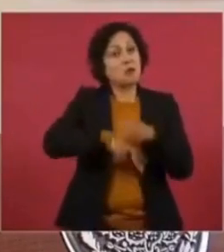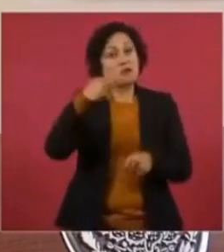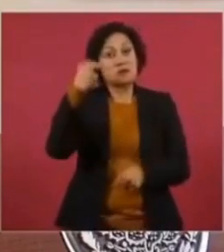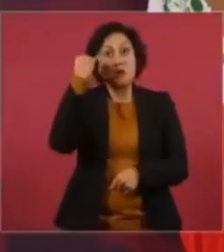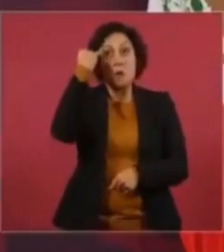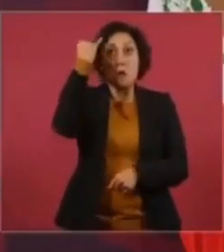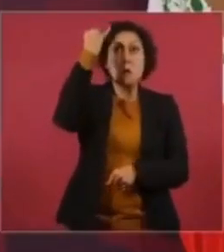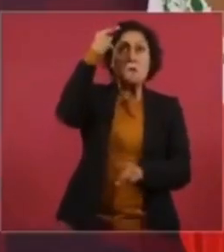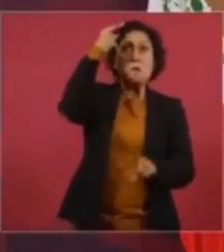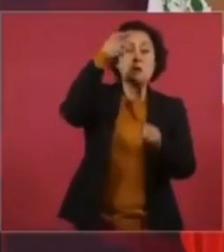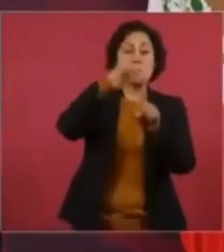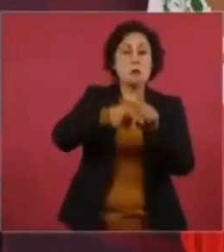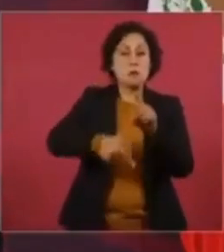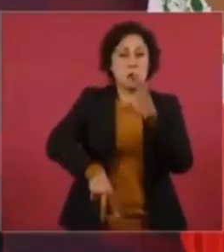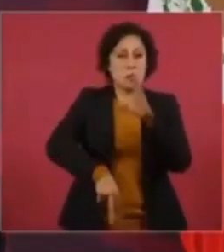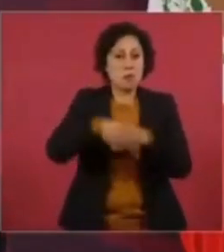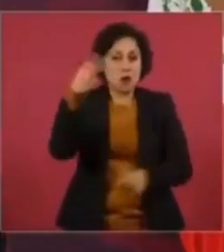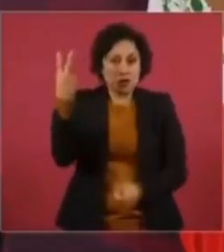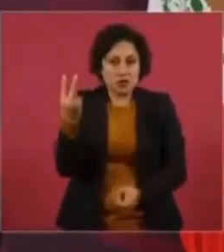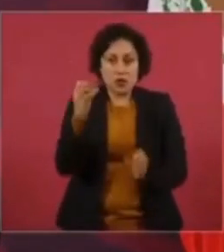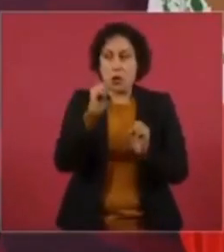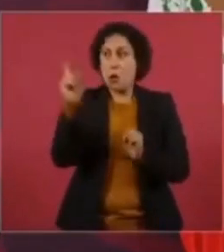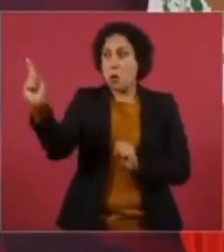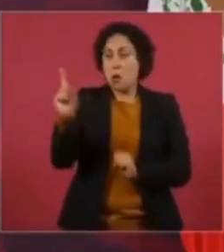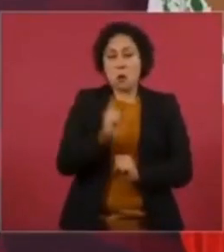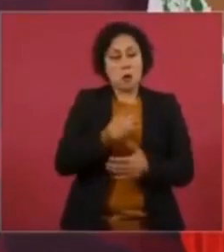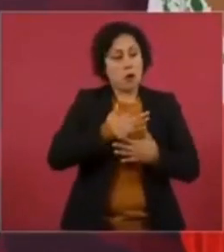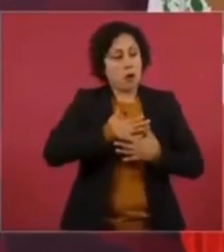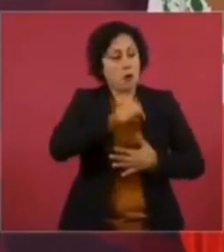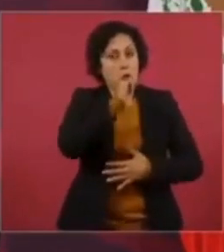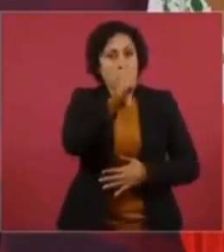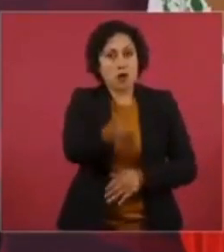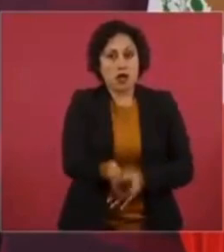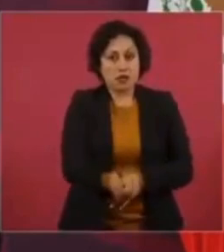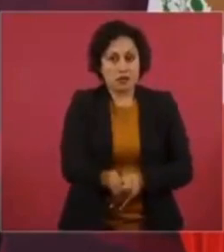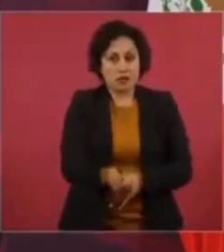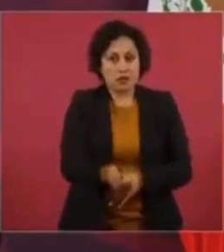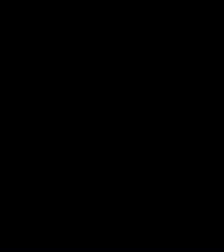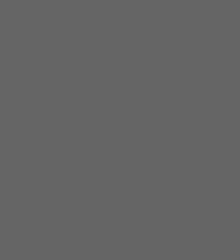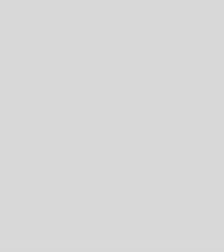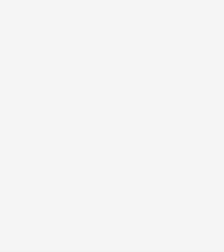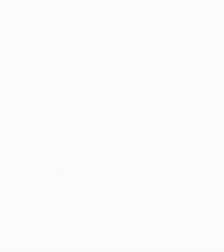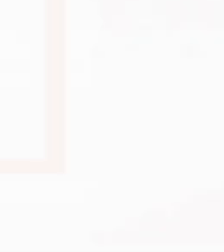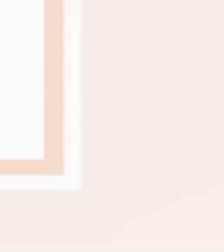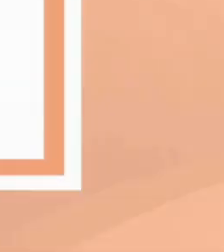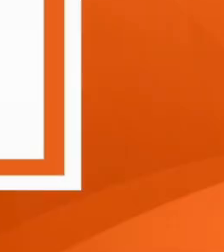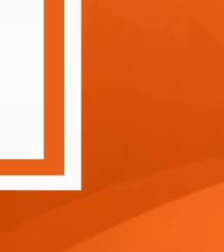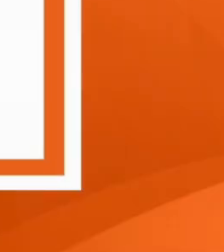por gente que no le tiene amor al pueblo. México